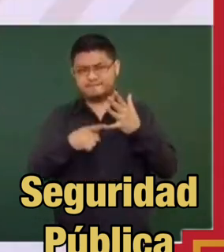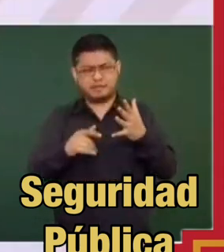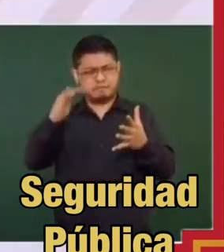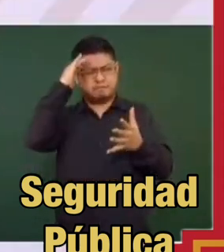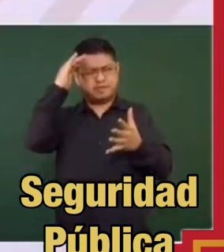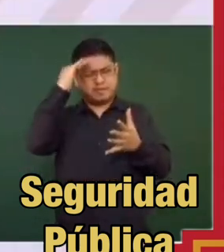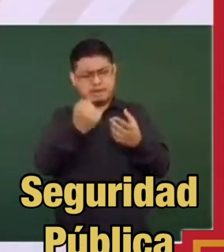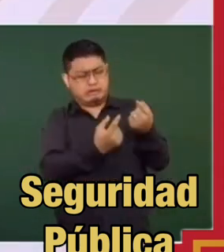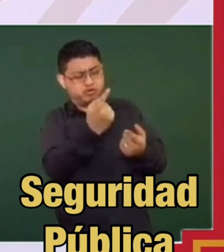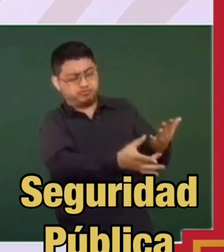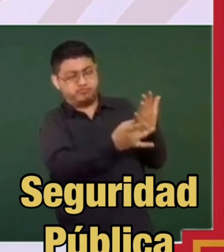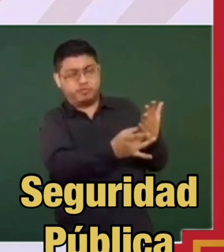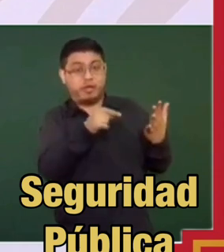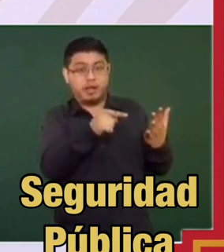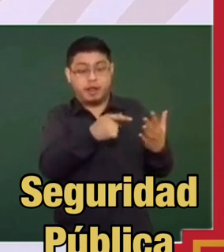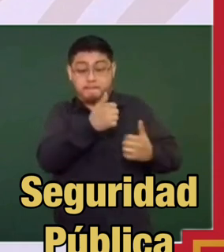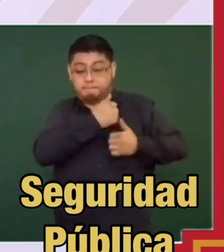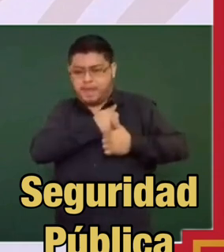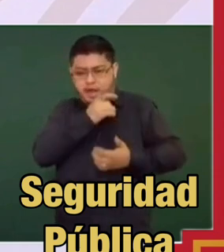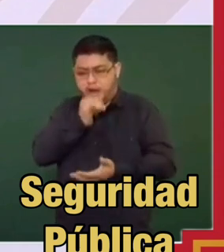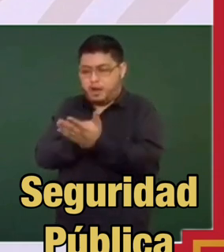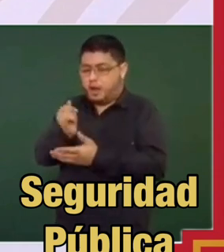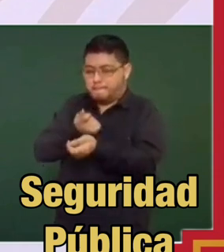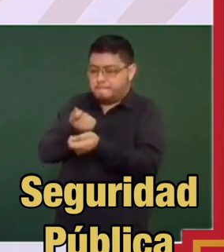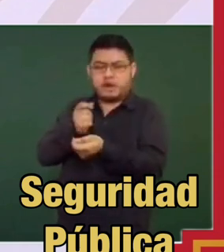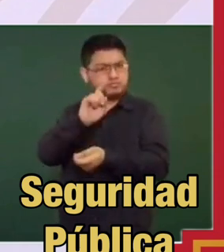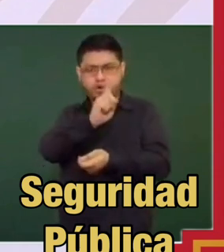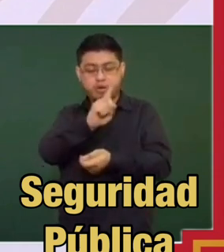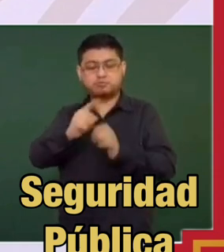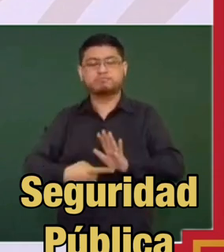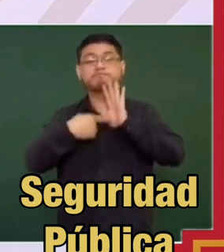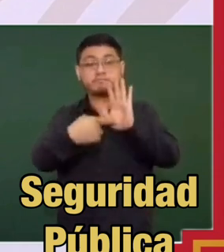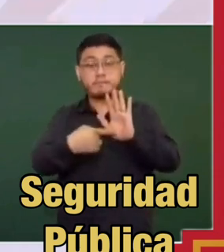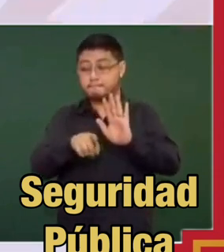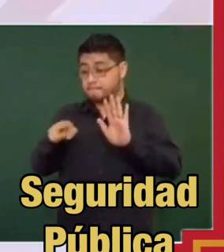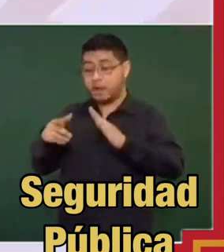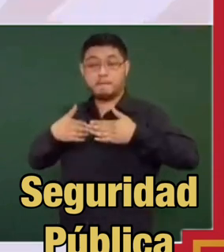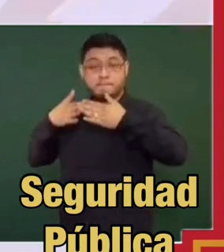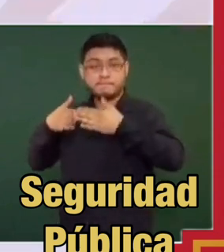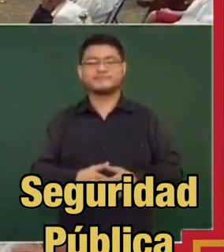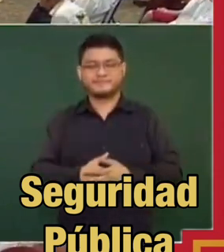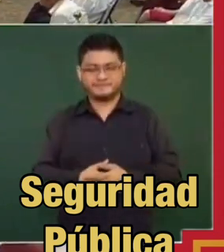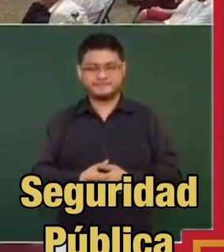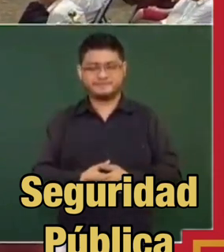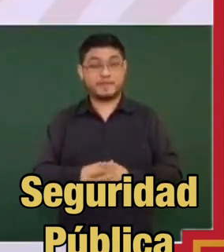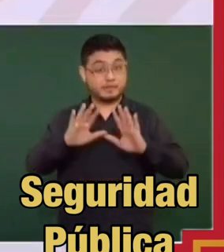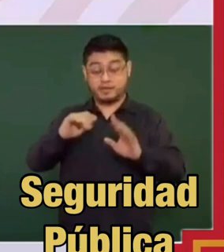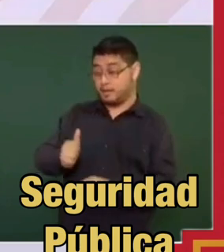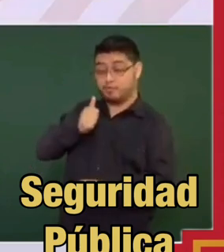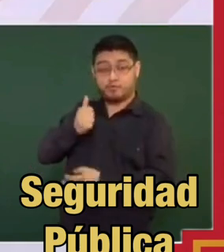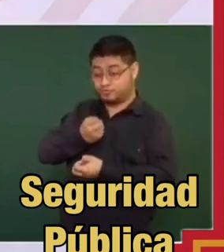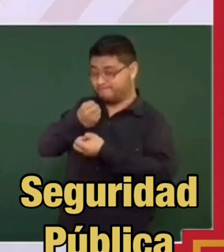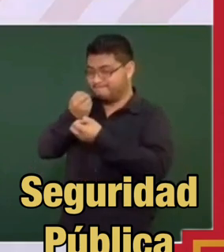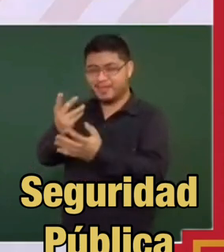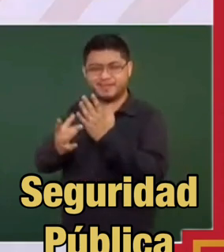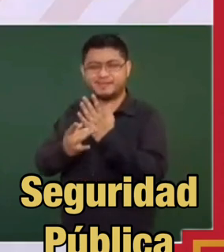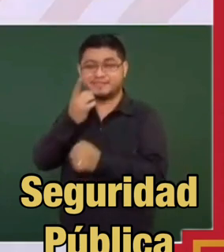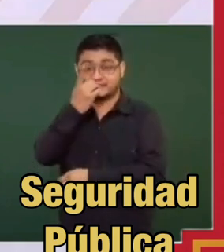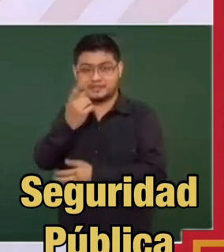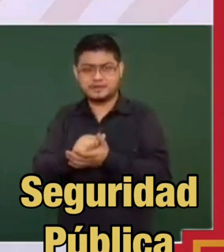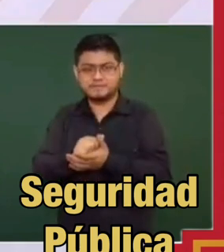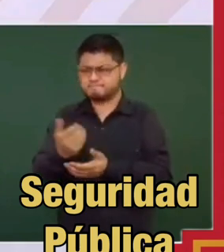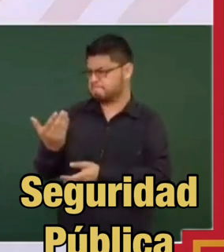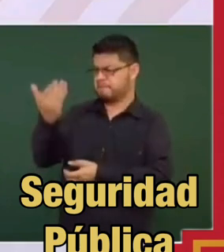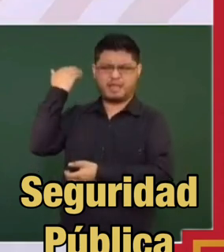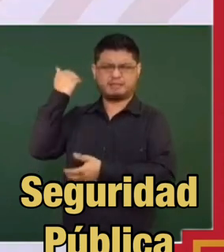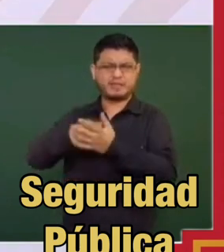militarizar al país, como sostienen nuestros opositores, estamos dejando de manifiesto que los marinos y los soldados son pueblo uniformado. Aprovecho también para expresar que, a diferencia de lo que sucedía